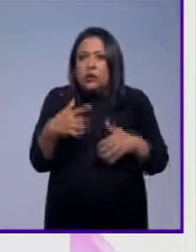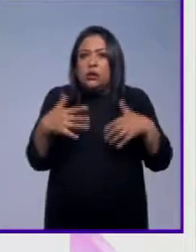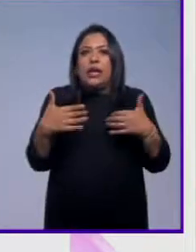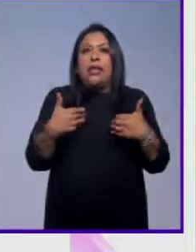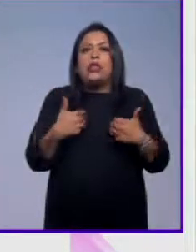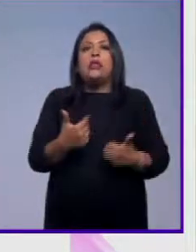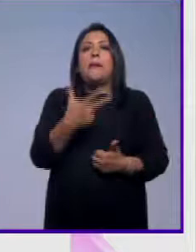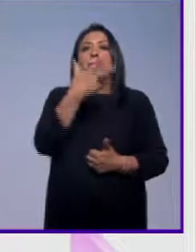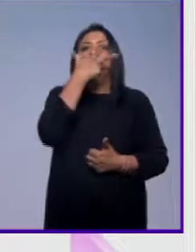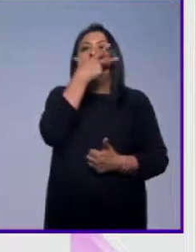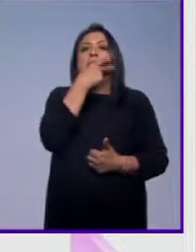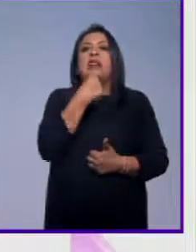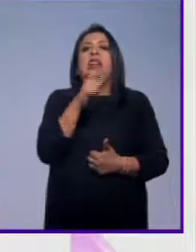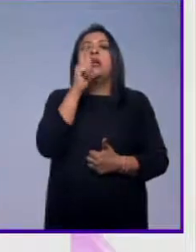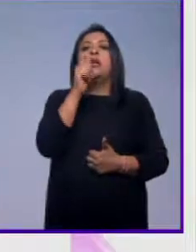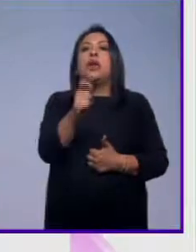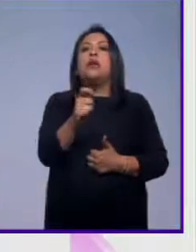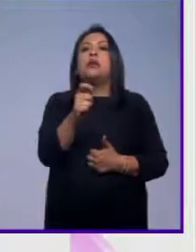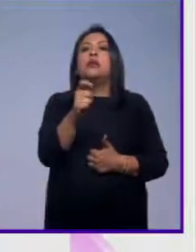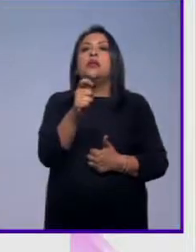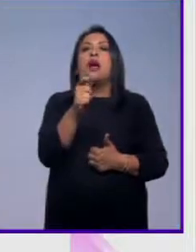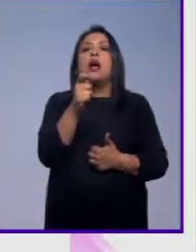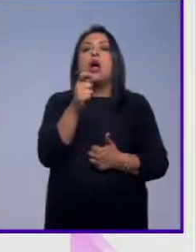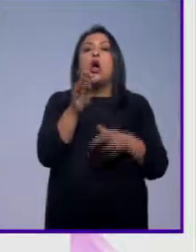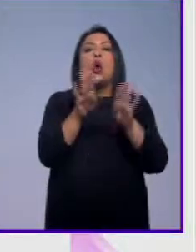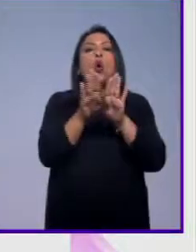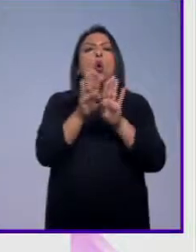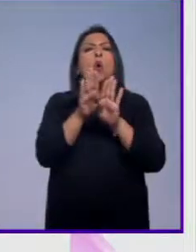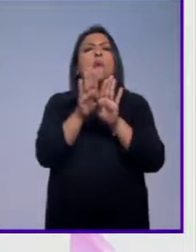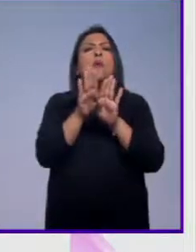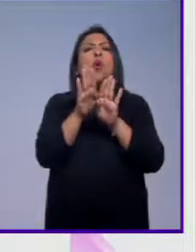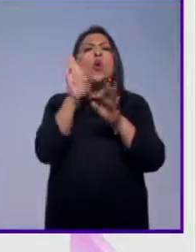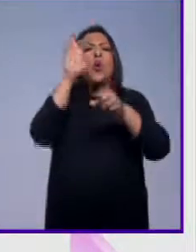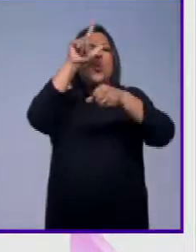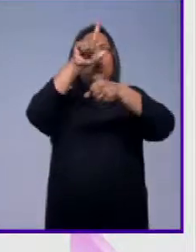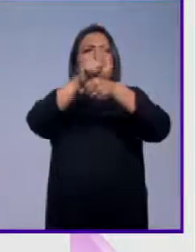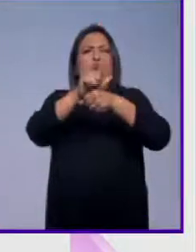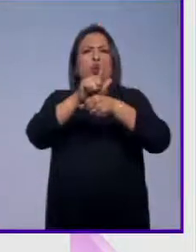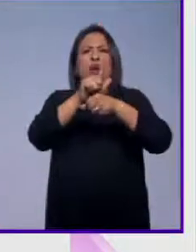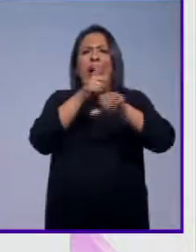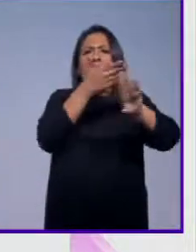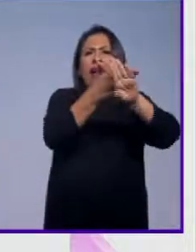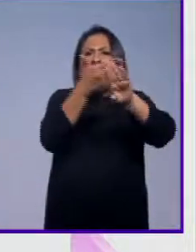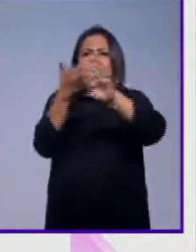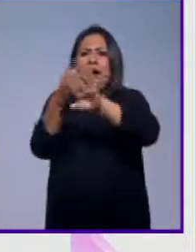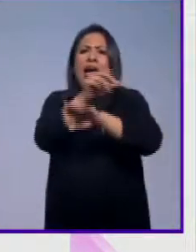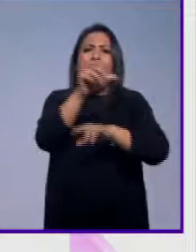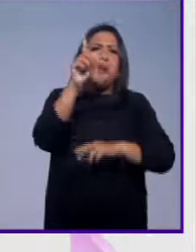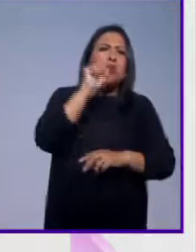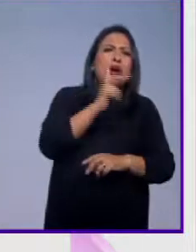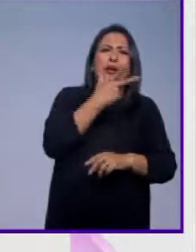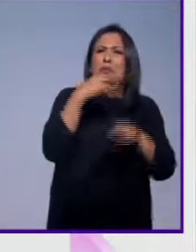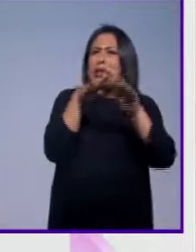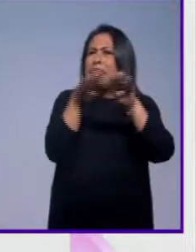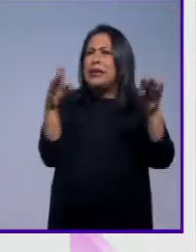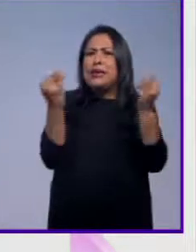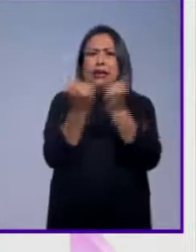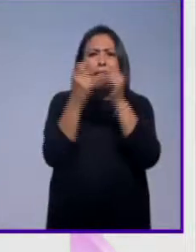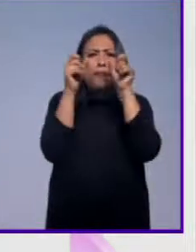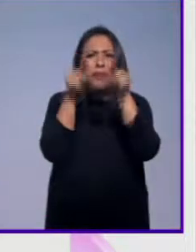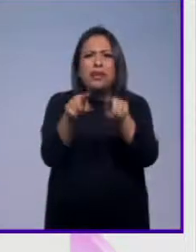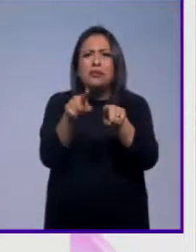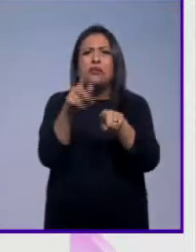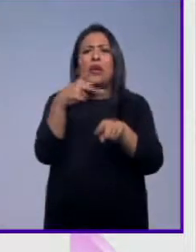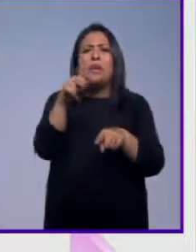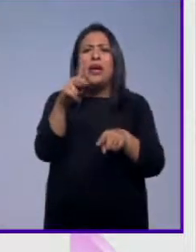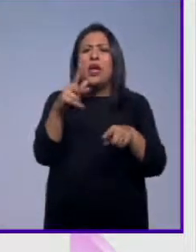que el machismo es la idealización de la violencia es una forma cultural que nos afecta a hombres y mujeres por igual pero no estamos hablando del